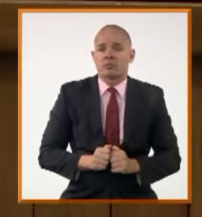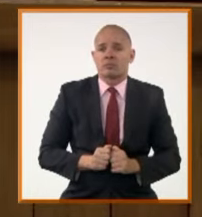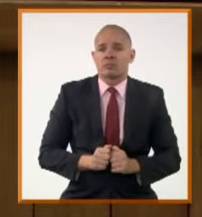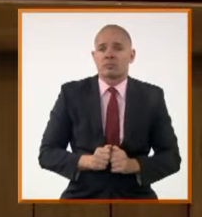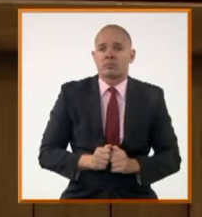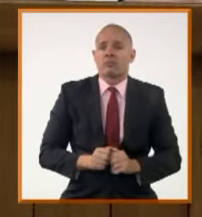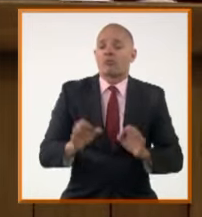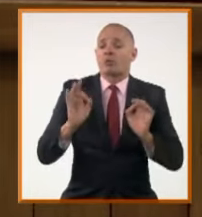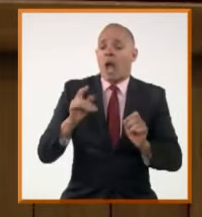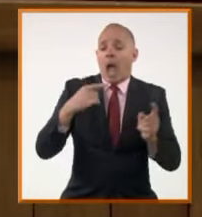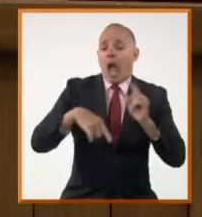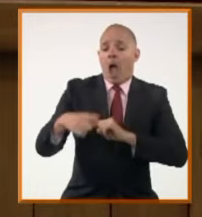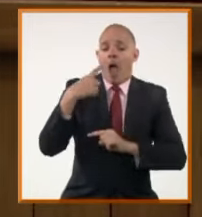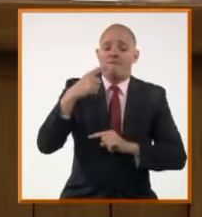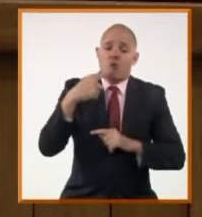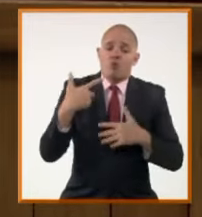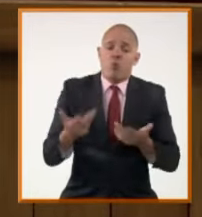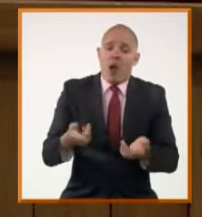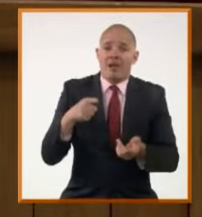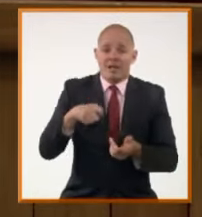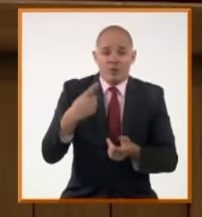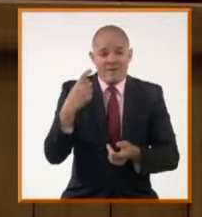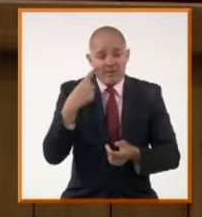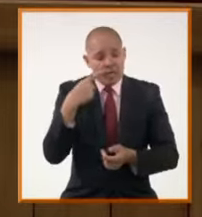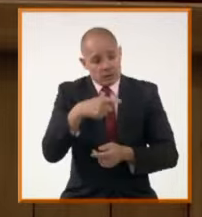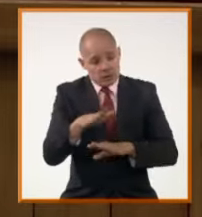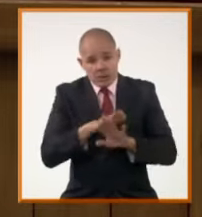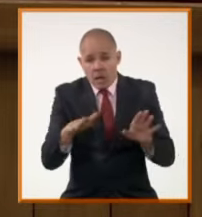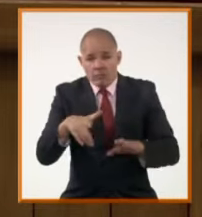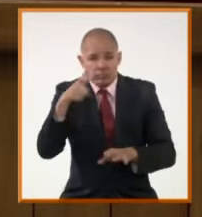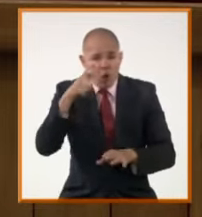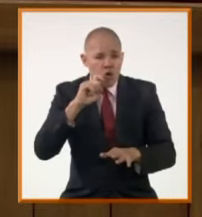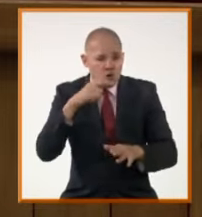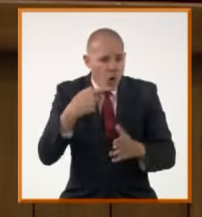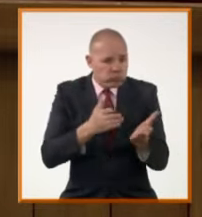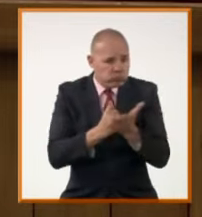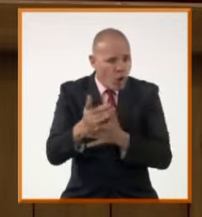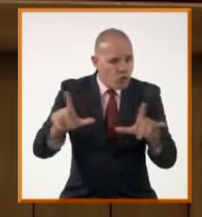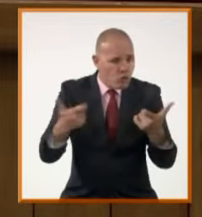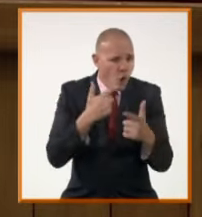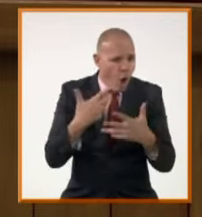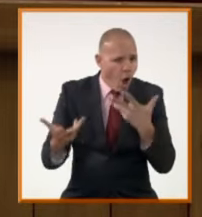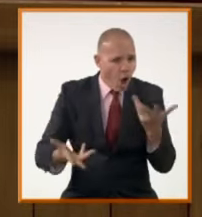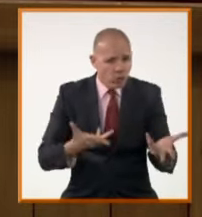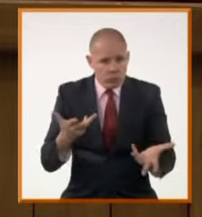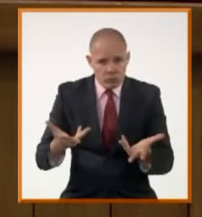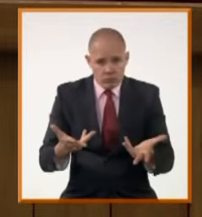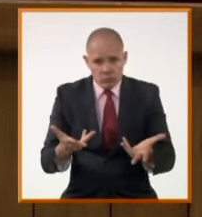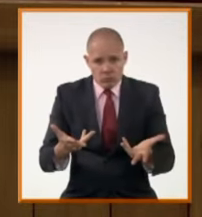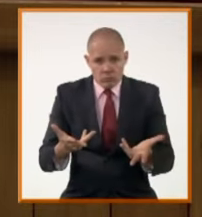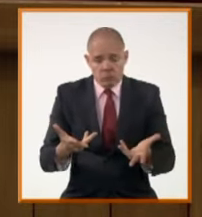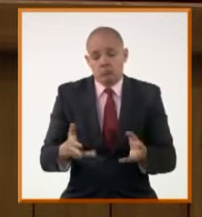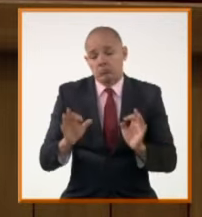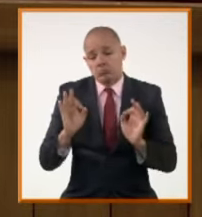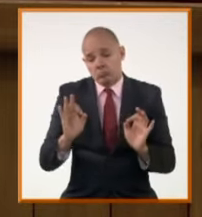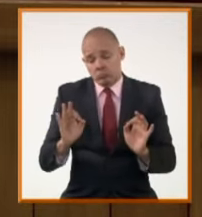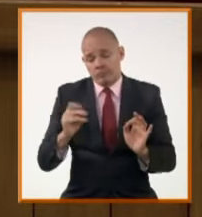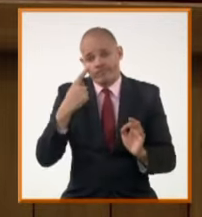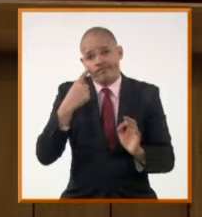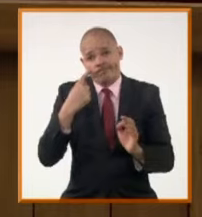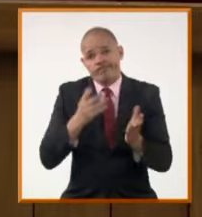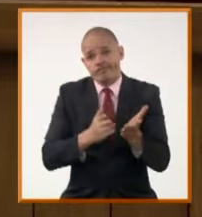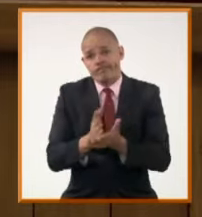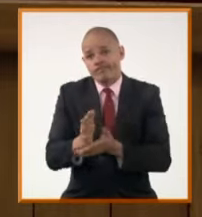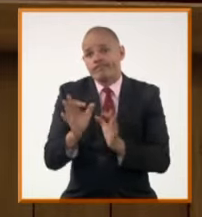objetivos productivos y después eso lleva seguimiento, apoyo también a esos productores y lograr también que